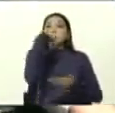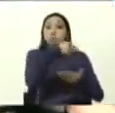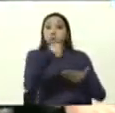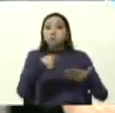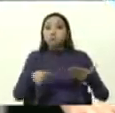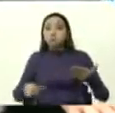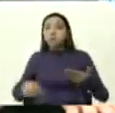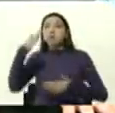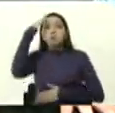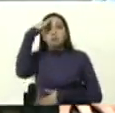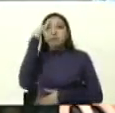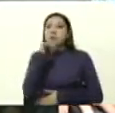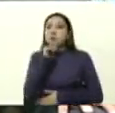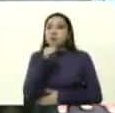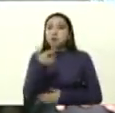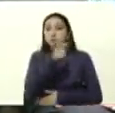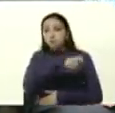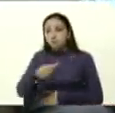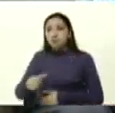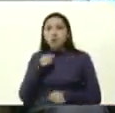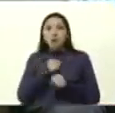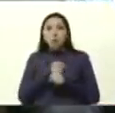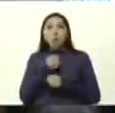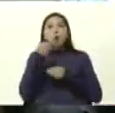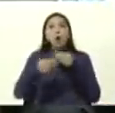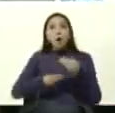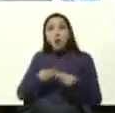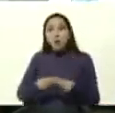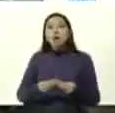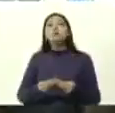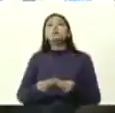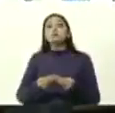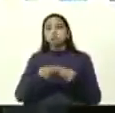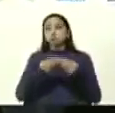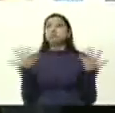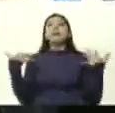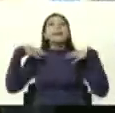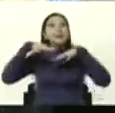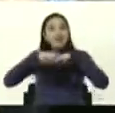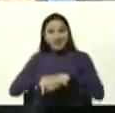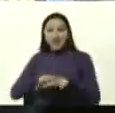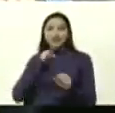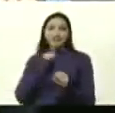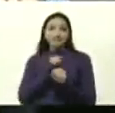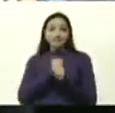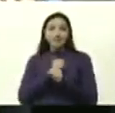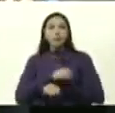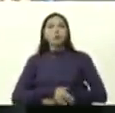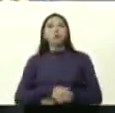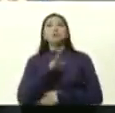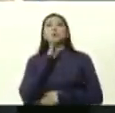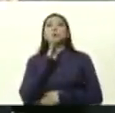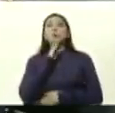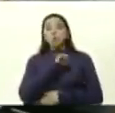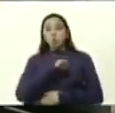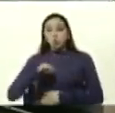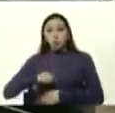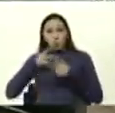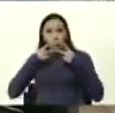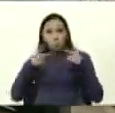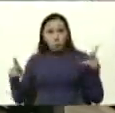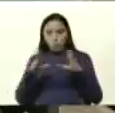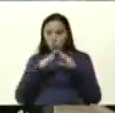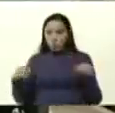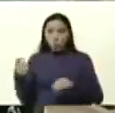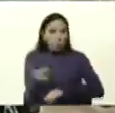que se sepa que el trabajo que se ha venido haciendo ha sido un trabajo mancomunado entre la banca pública, la banca privada, el